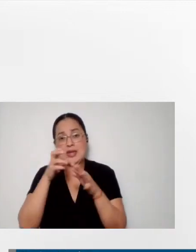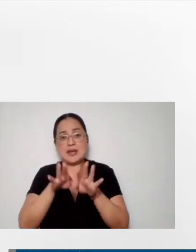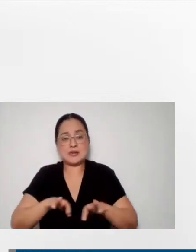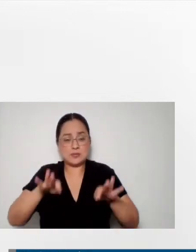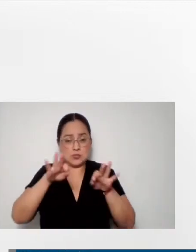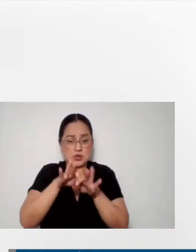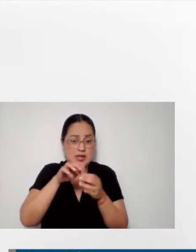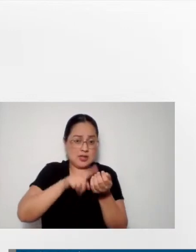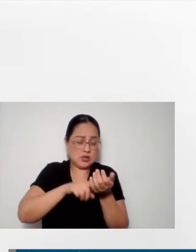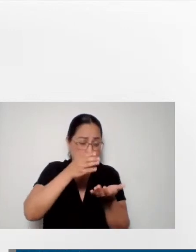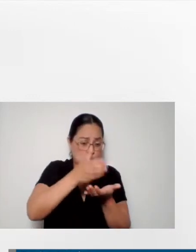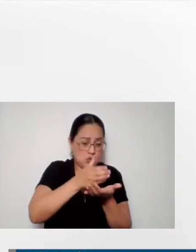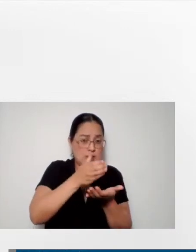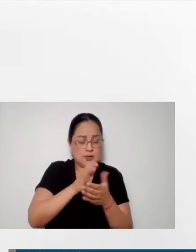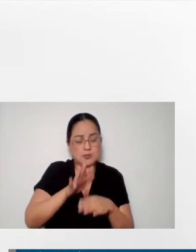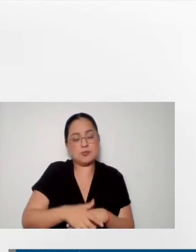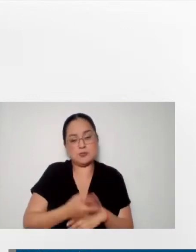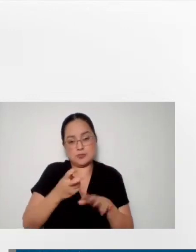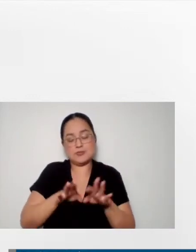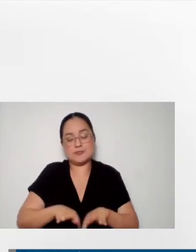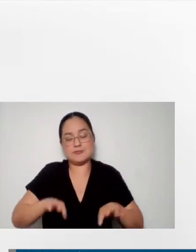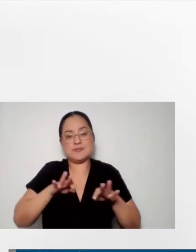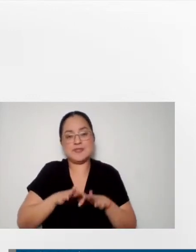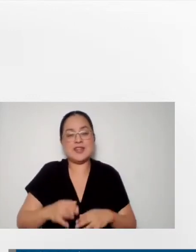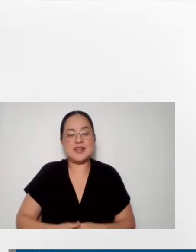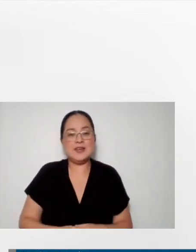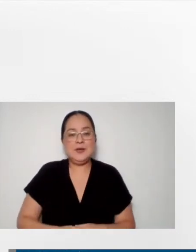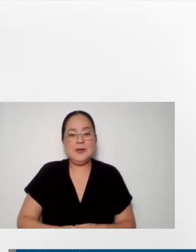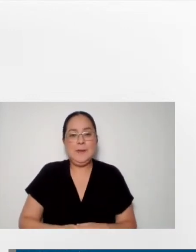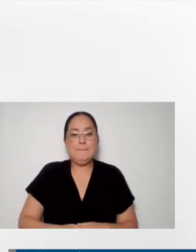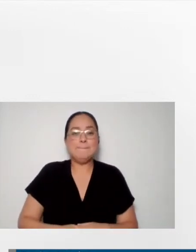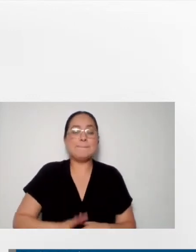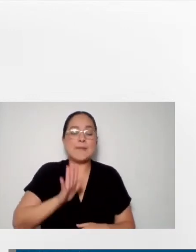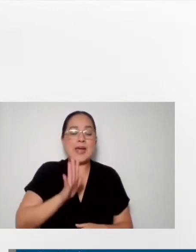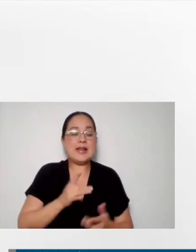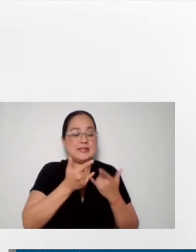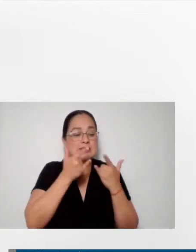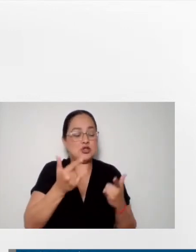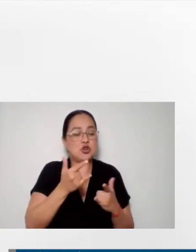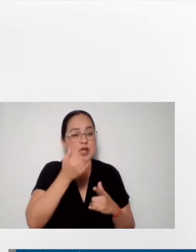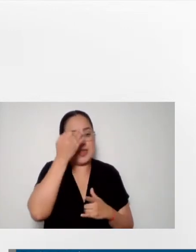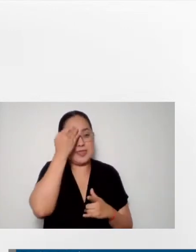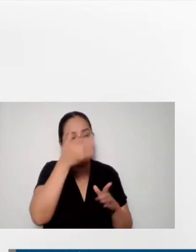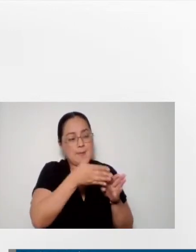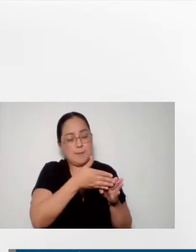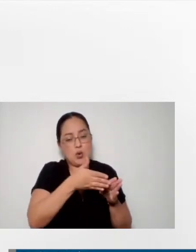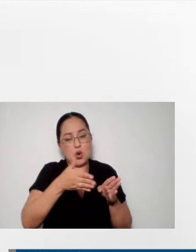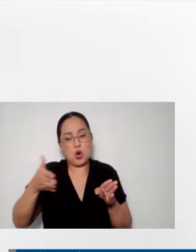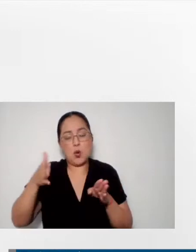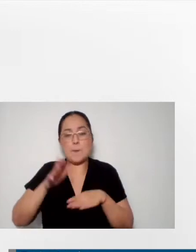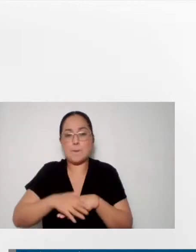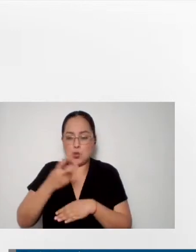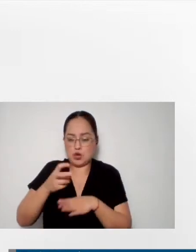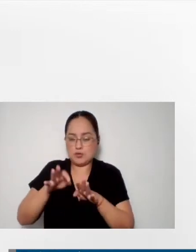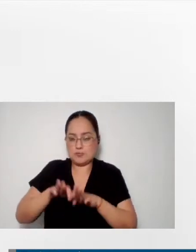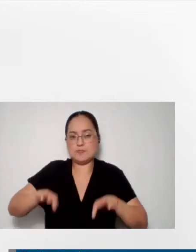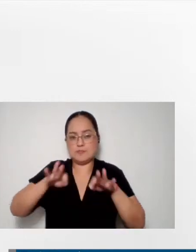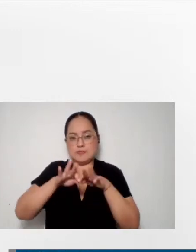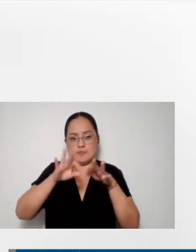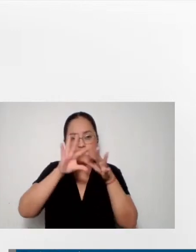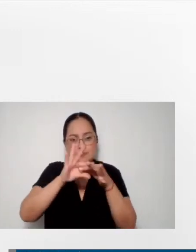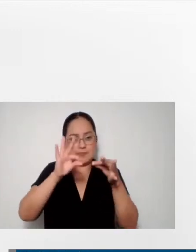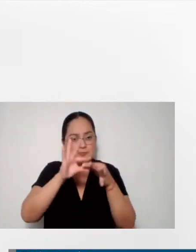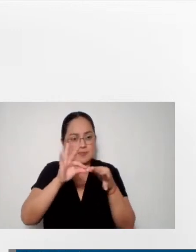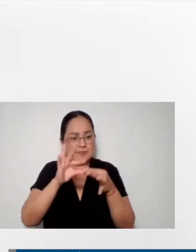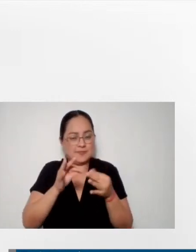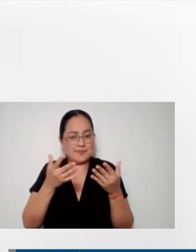es muy interesante. La división no nada más es cronológica, y creo que esto me gustaría traerlo a cuenta. La división no es cronológica, que ya